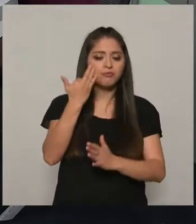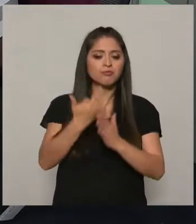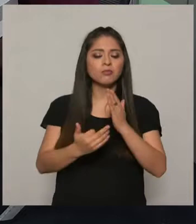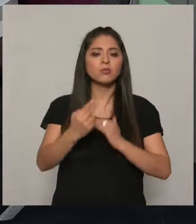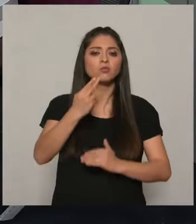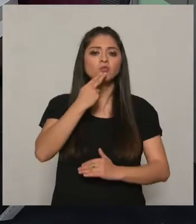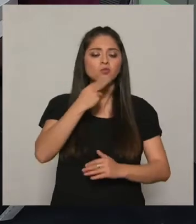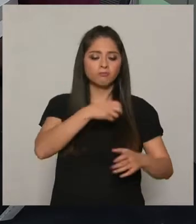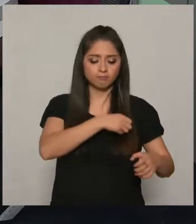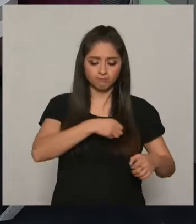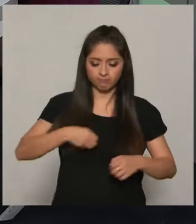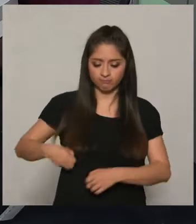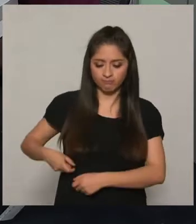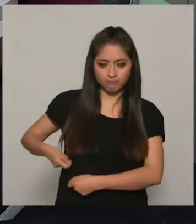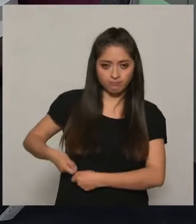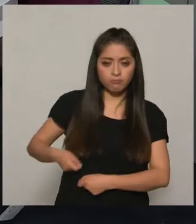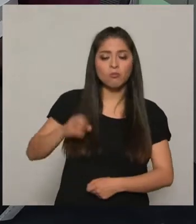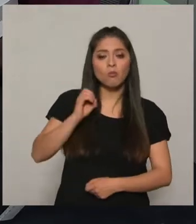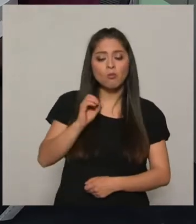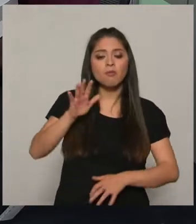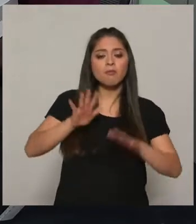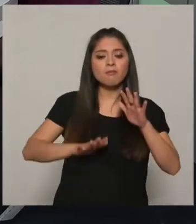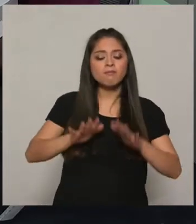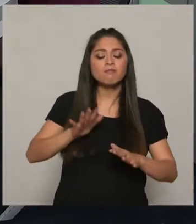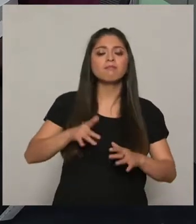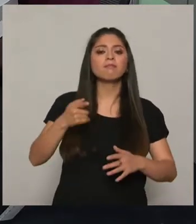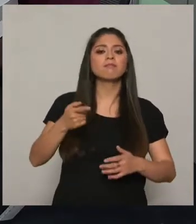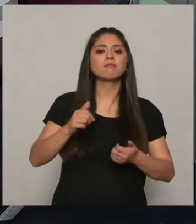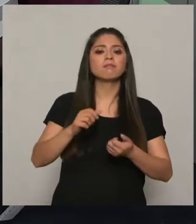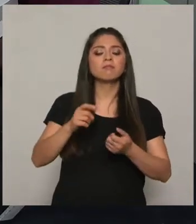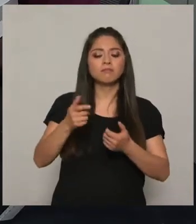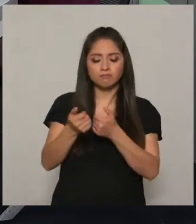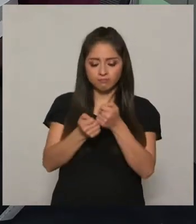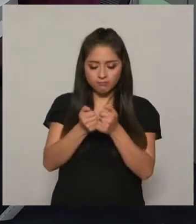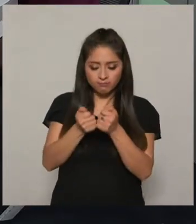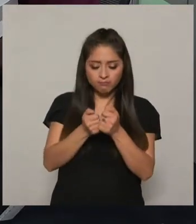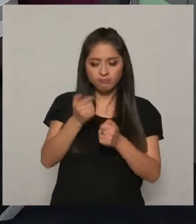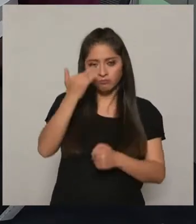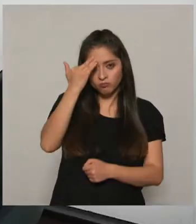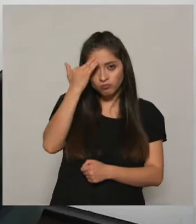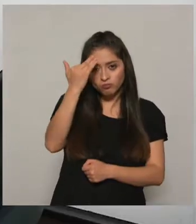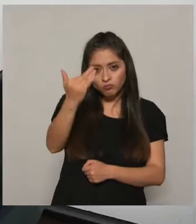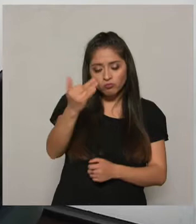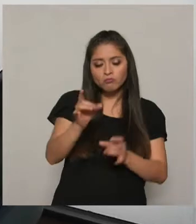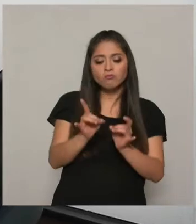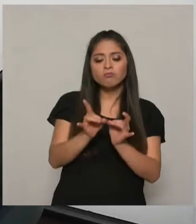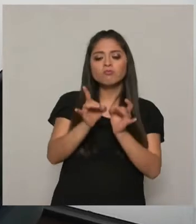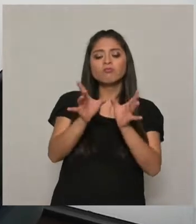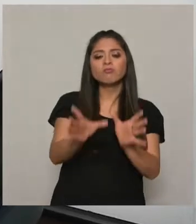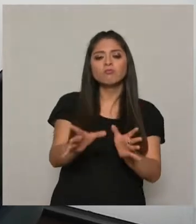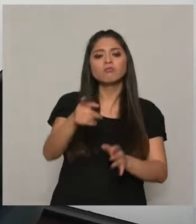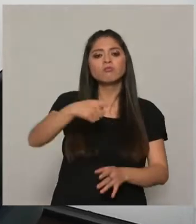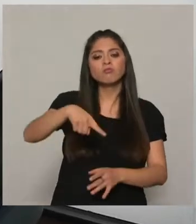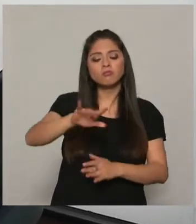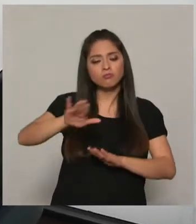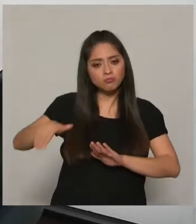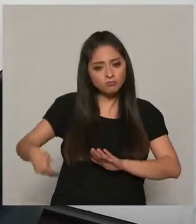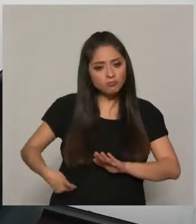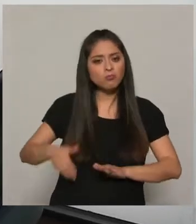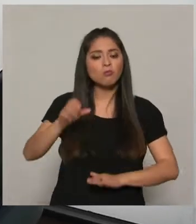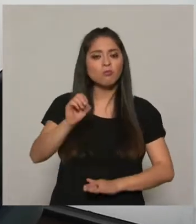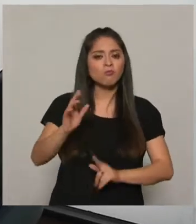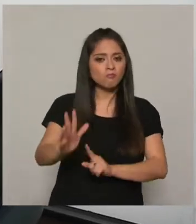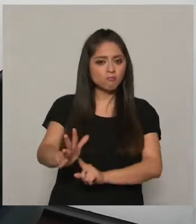ir hablando por teléfono celular o ir chateando también es una causa de estos accidentes, y manejar en exceso